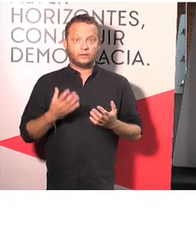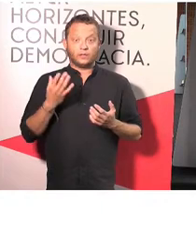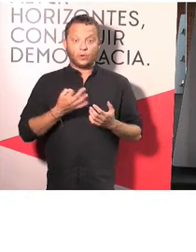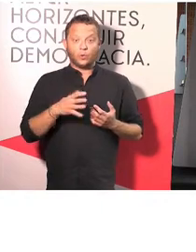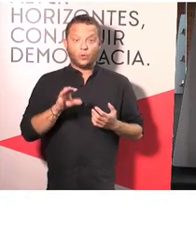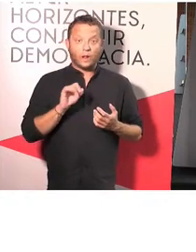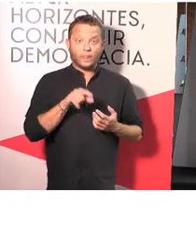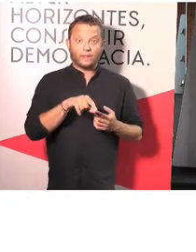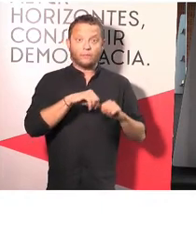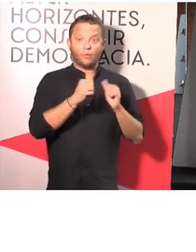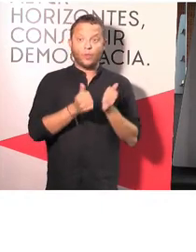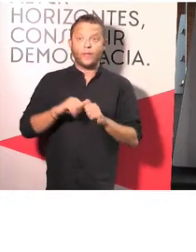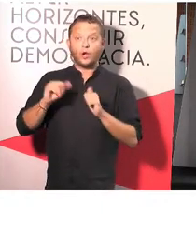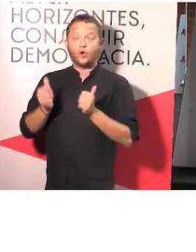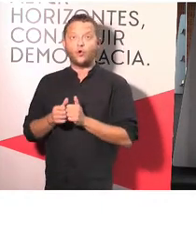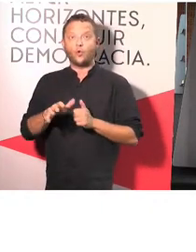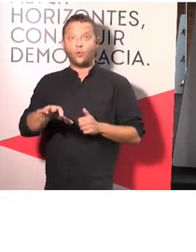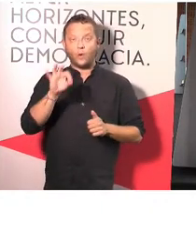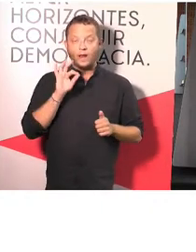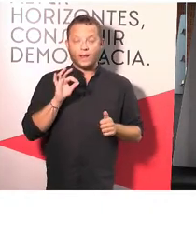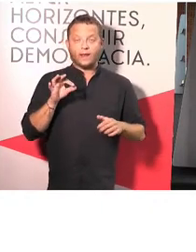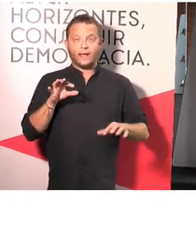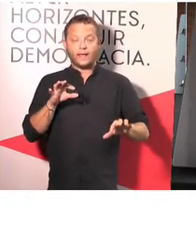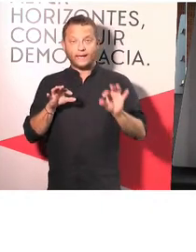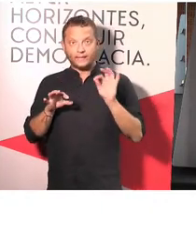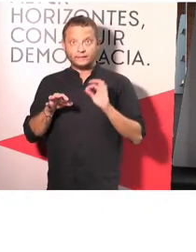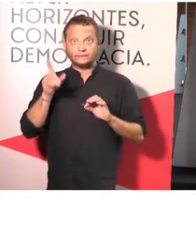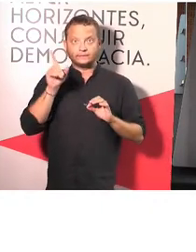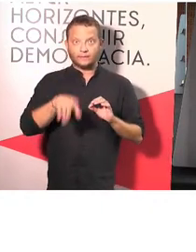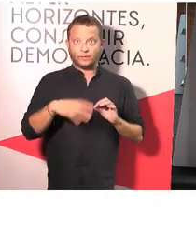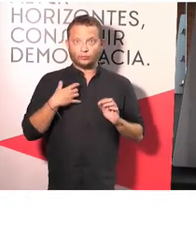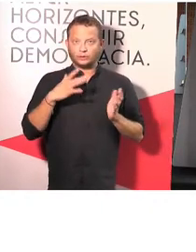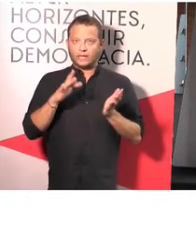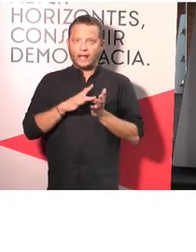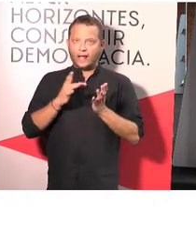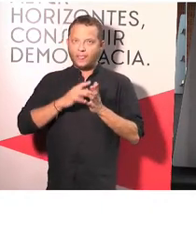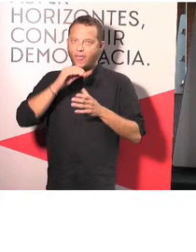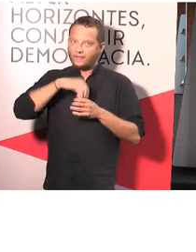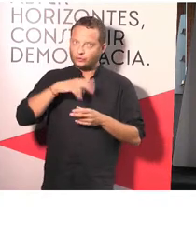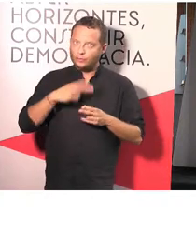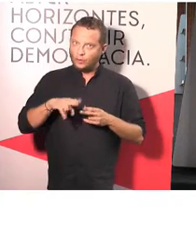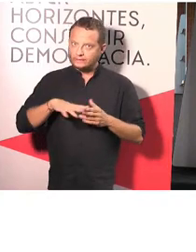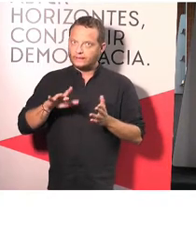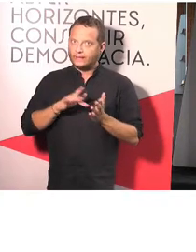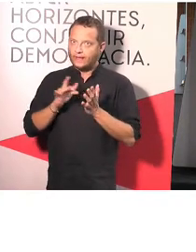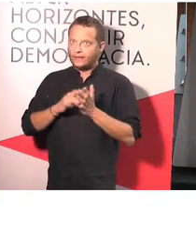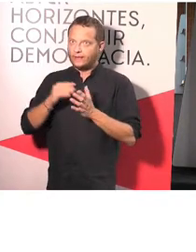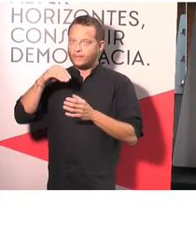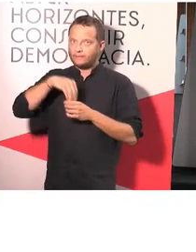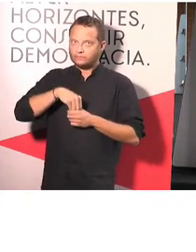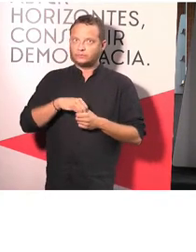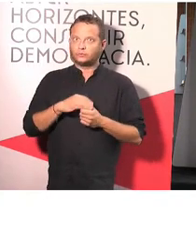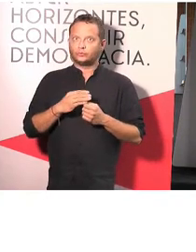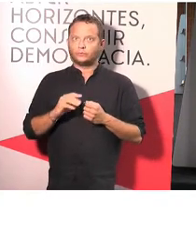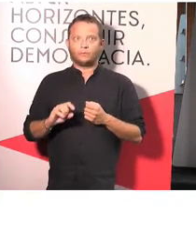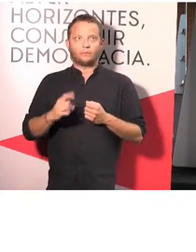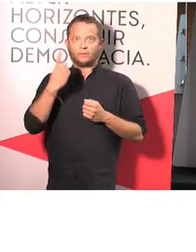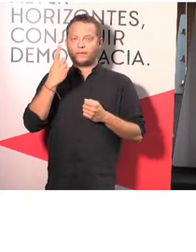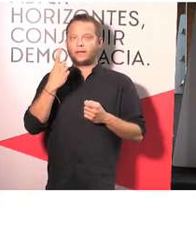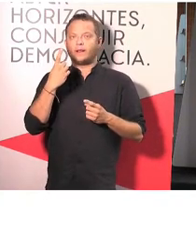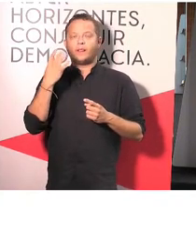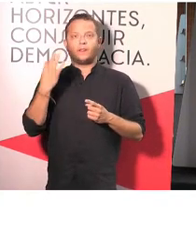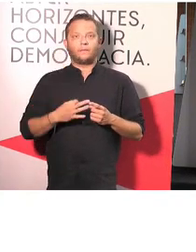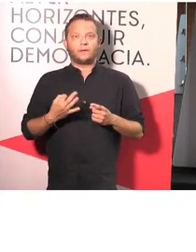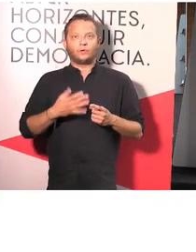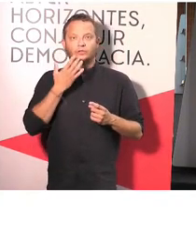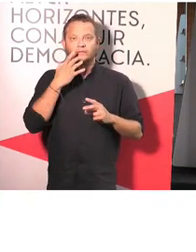cuál de estos modelos queremos, ¿no?, y lo alineamos en nuestra agenda de políticas, ¿no?, un primer elemento, ¿no?, es